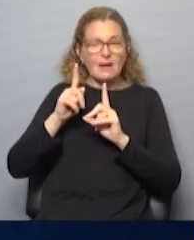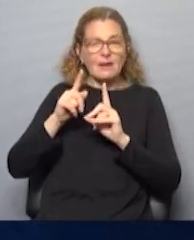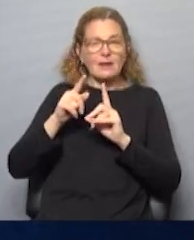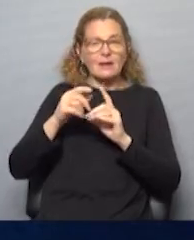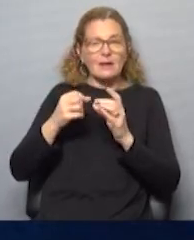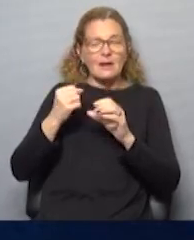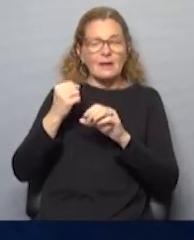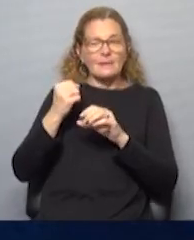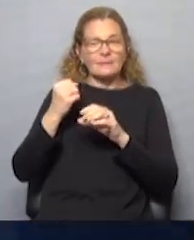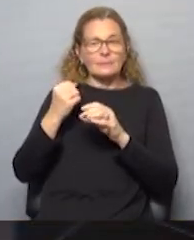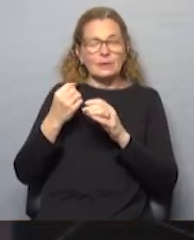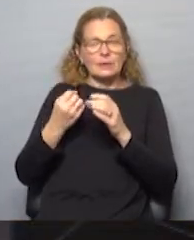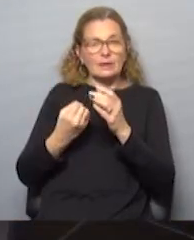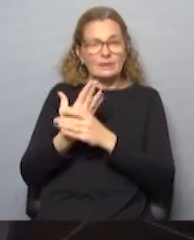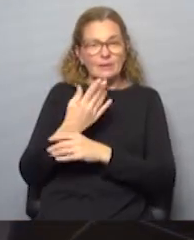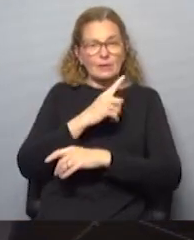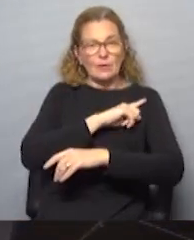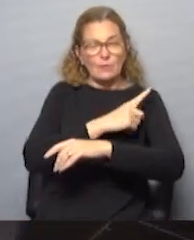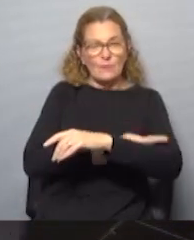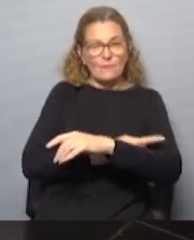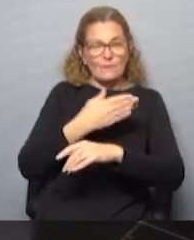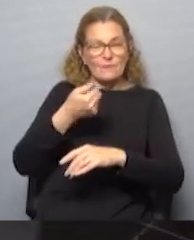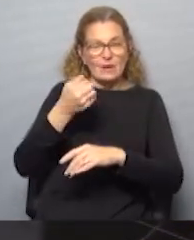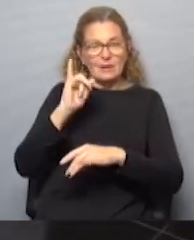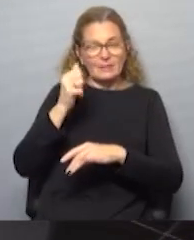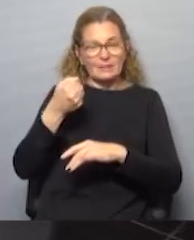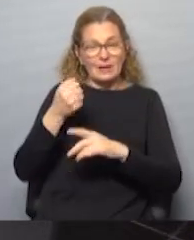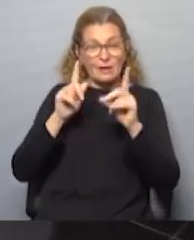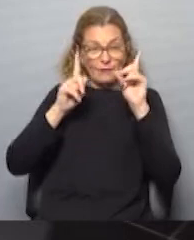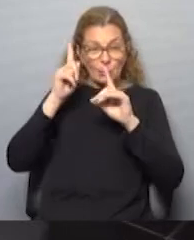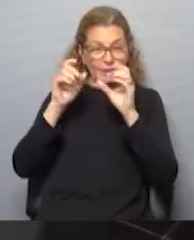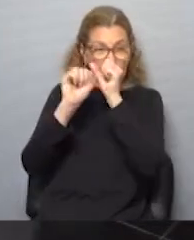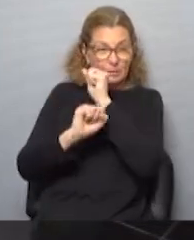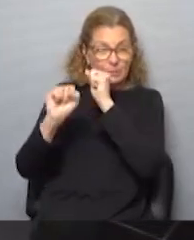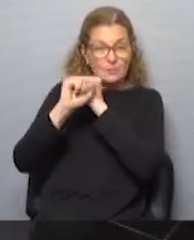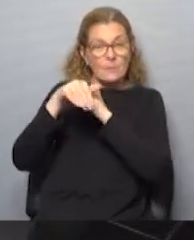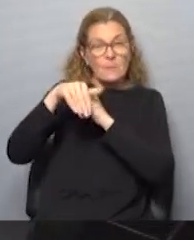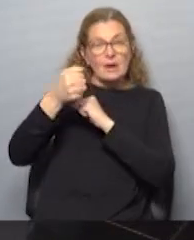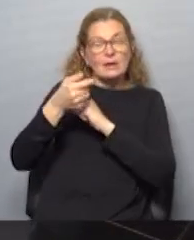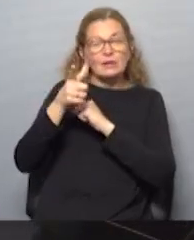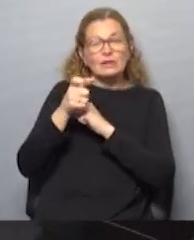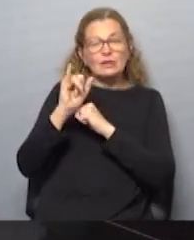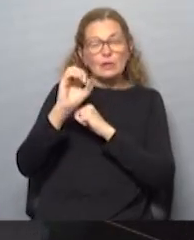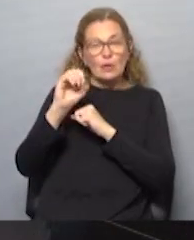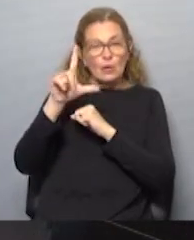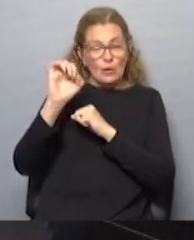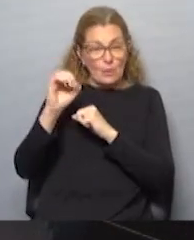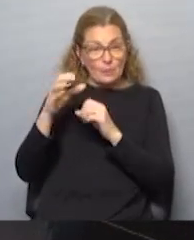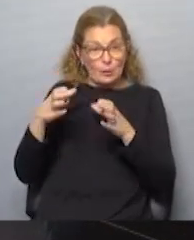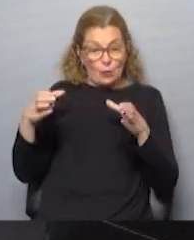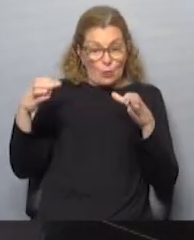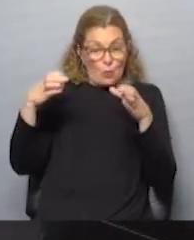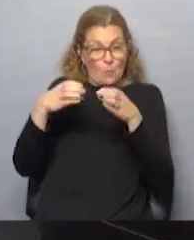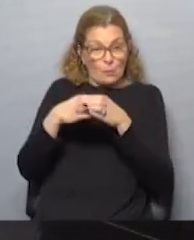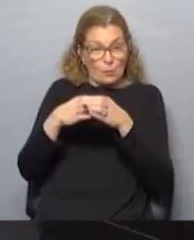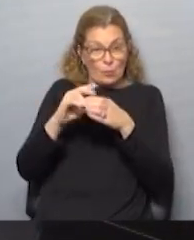creación bueno el esfuerzo de caldeyro barcia todos los esfuerzos de la facultad de ingeniería mayor pero el aparato productivo nacional ha estado